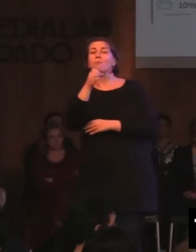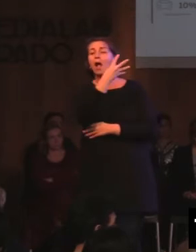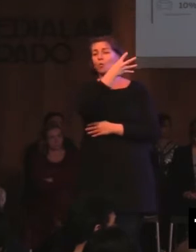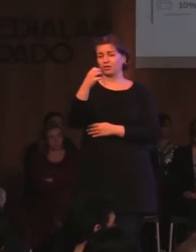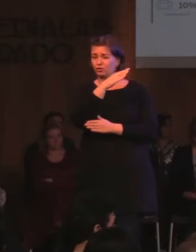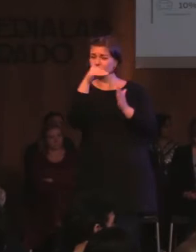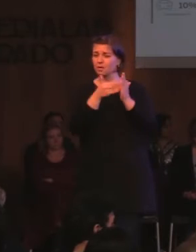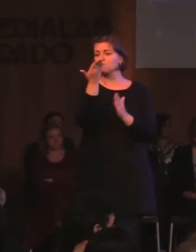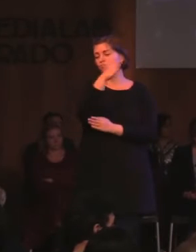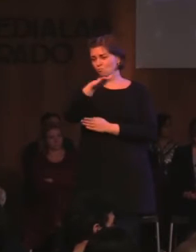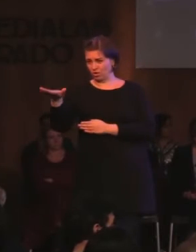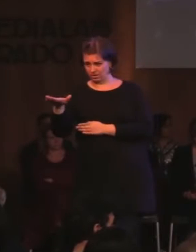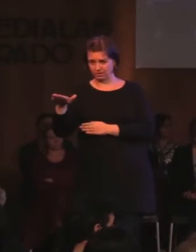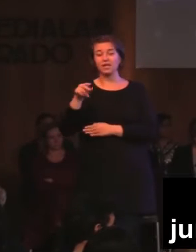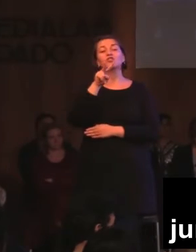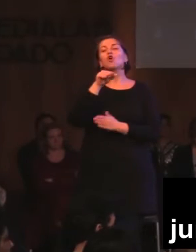de 2015.